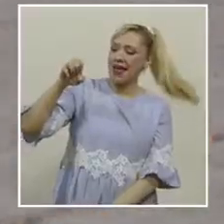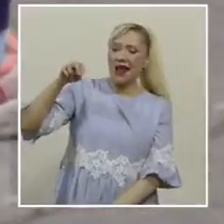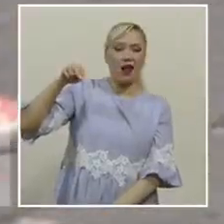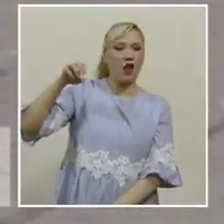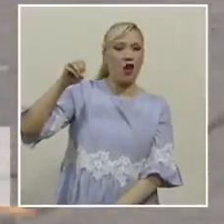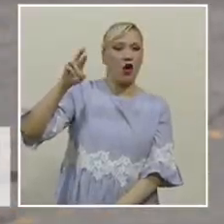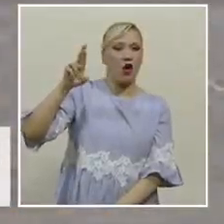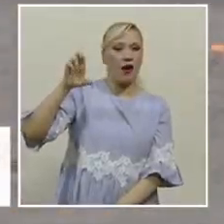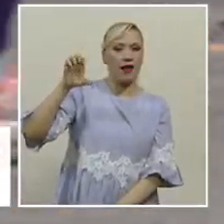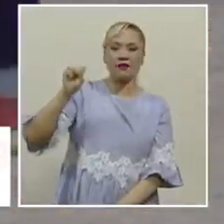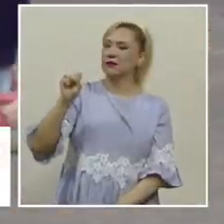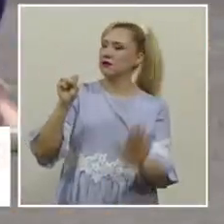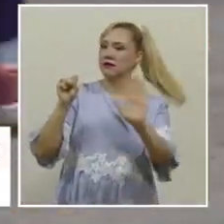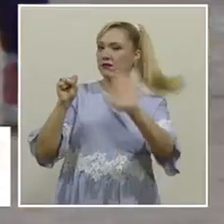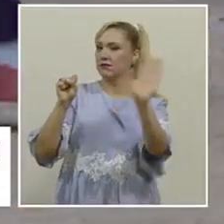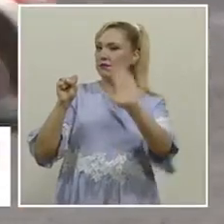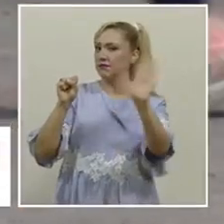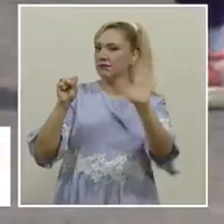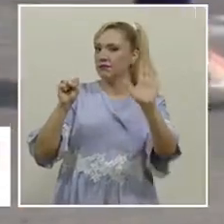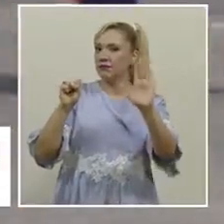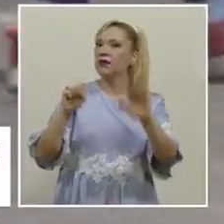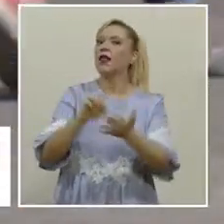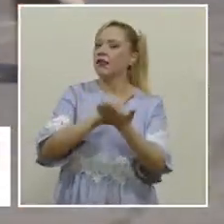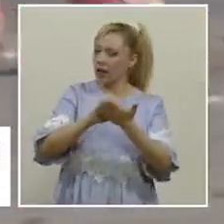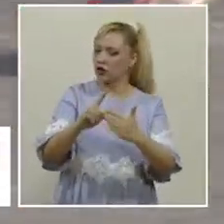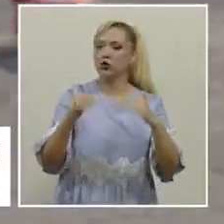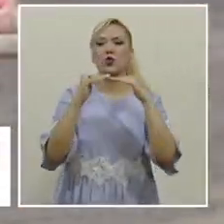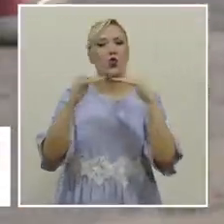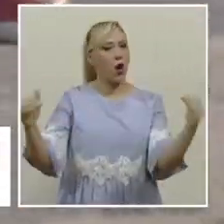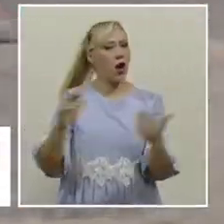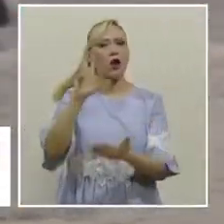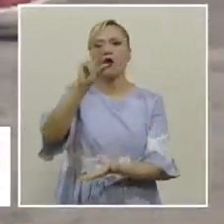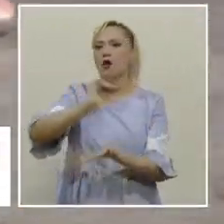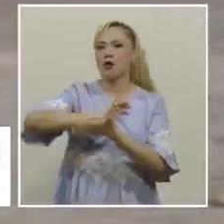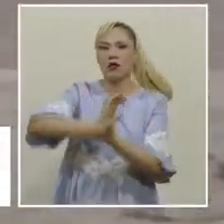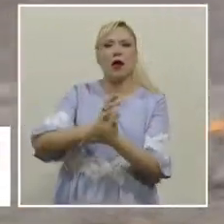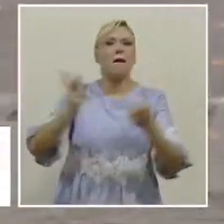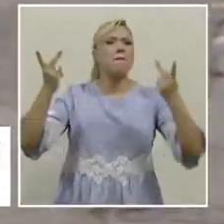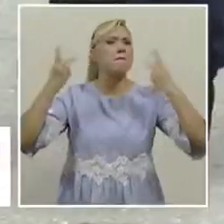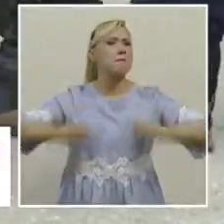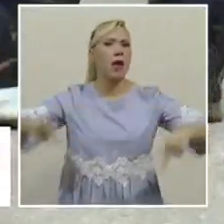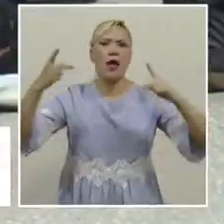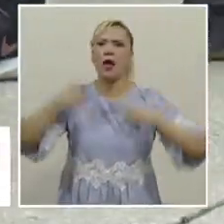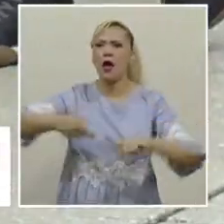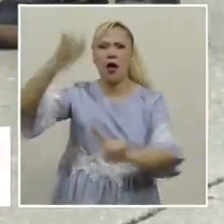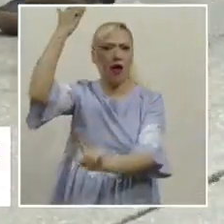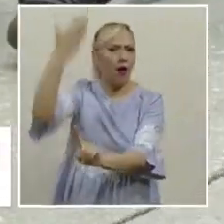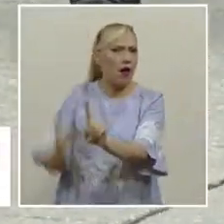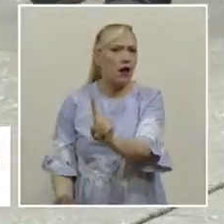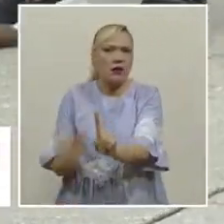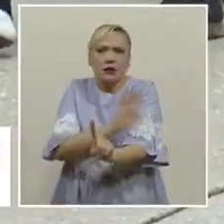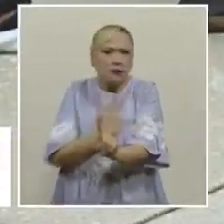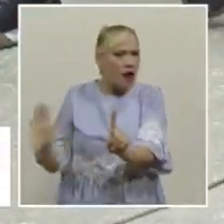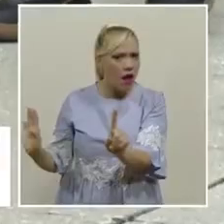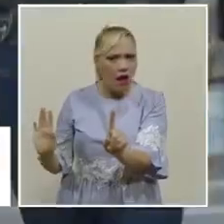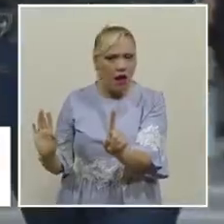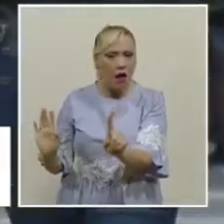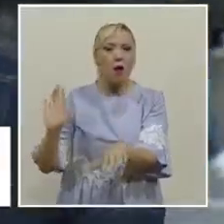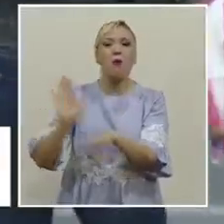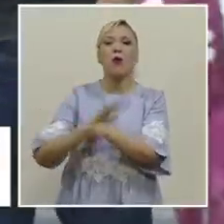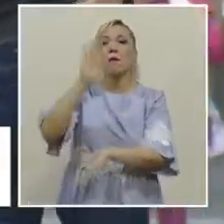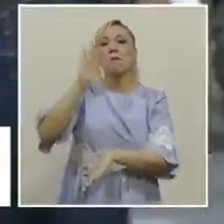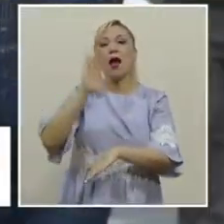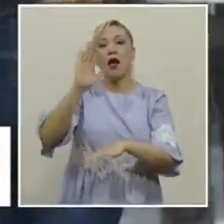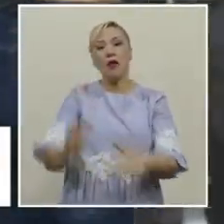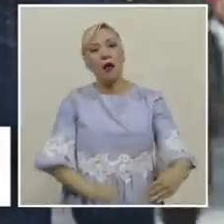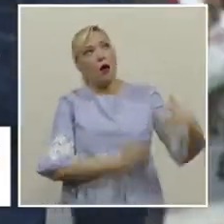interés superior y el derecho a la igualdad y no discriminación. Ello porque en dicha palabra hay una relación de jerarquía en